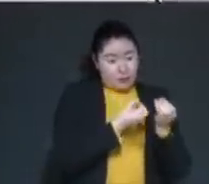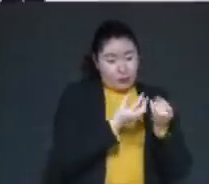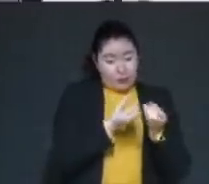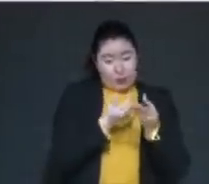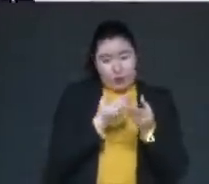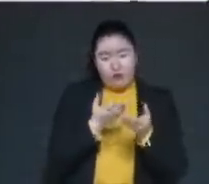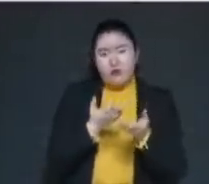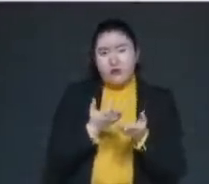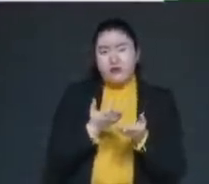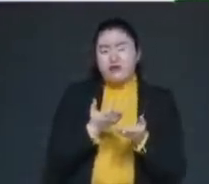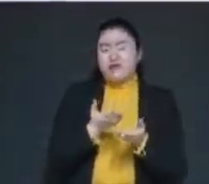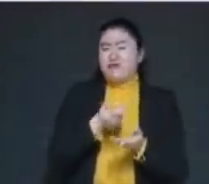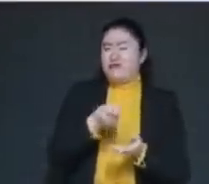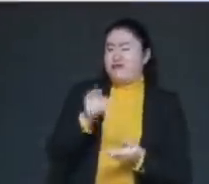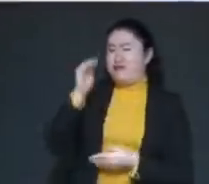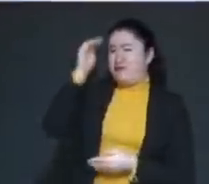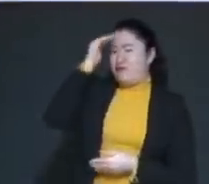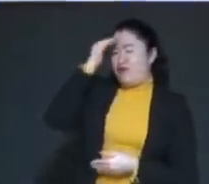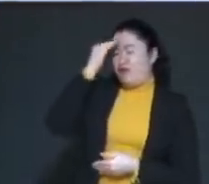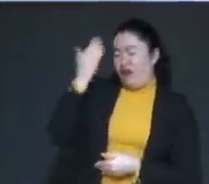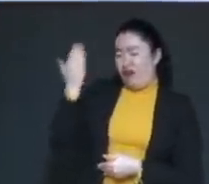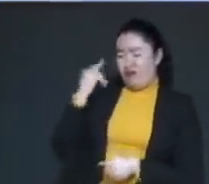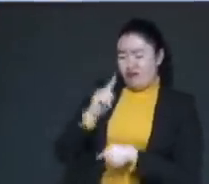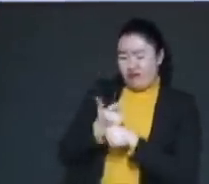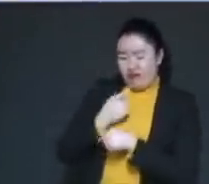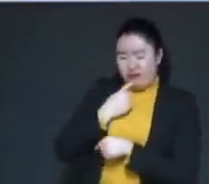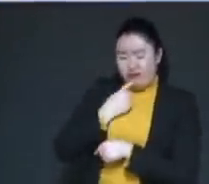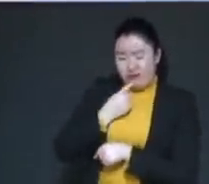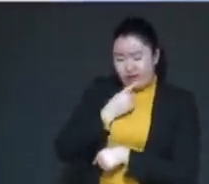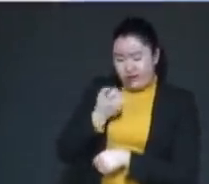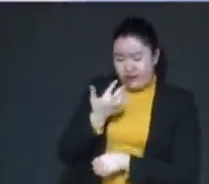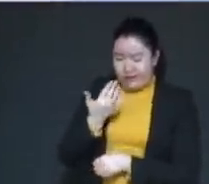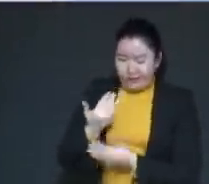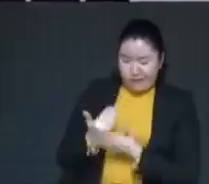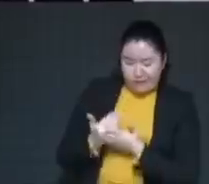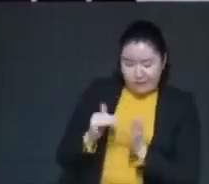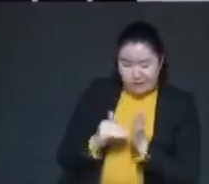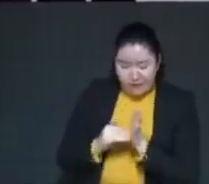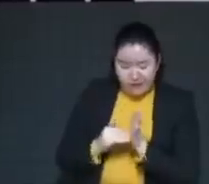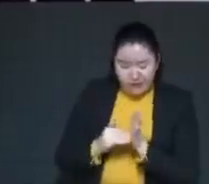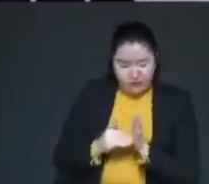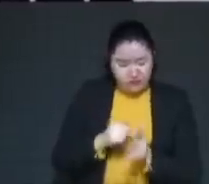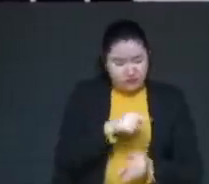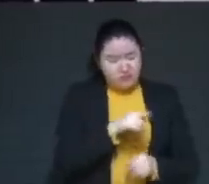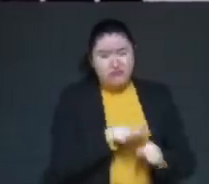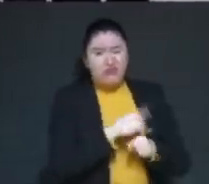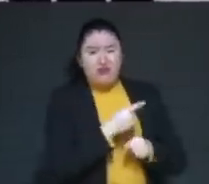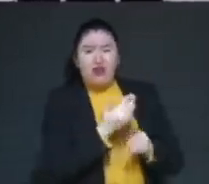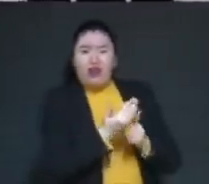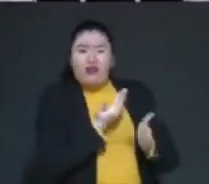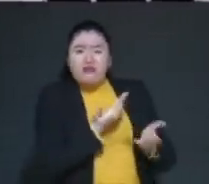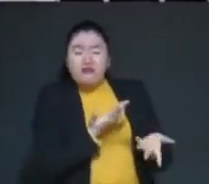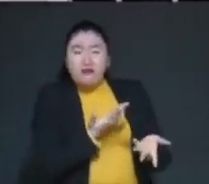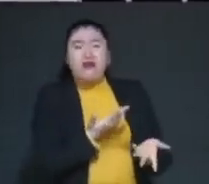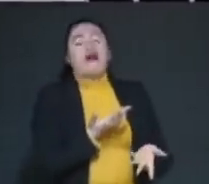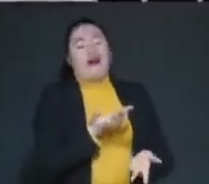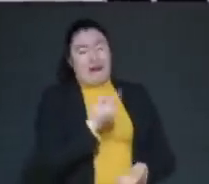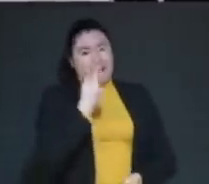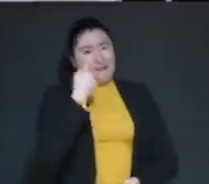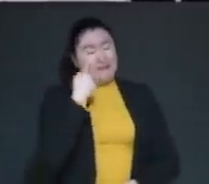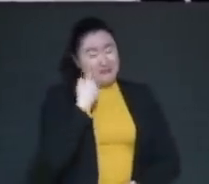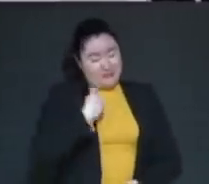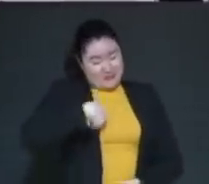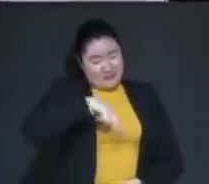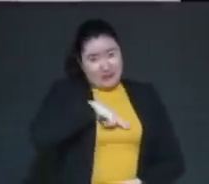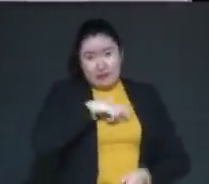150,000 como el licenciado López Obrador? Una parte muy importante que nos tocó pues es la reconstrucción del sismo de